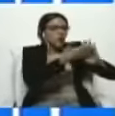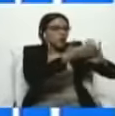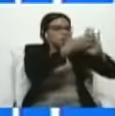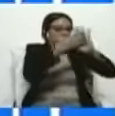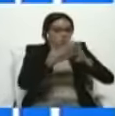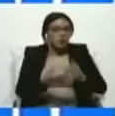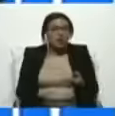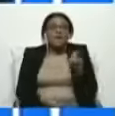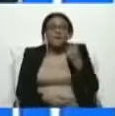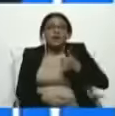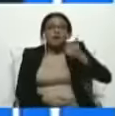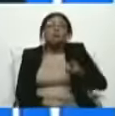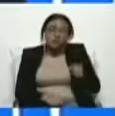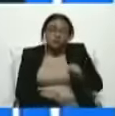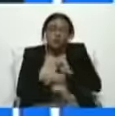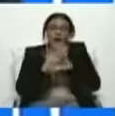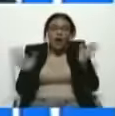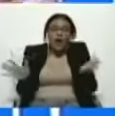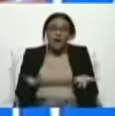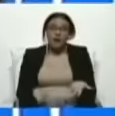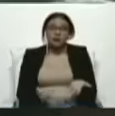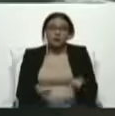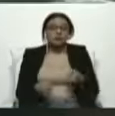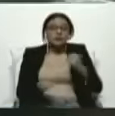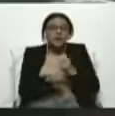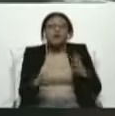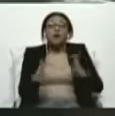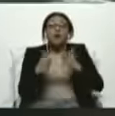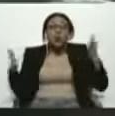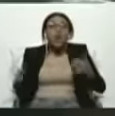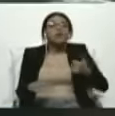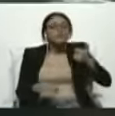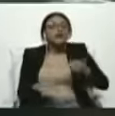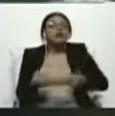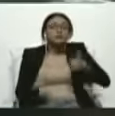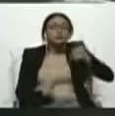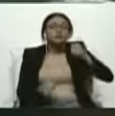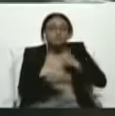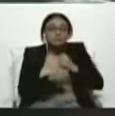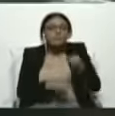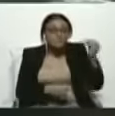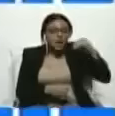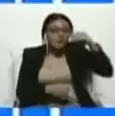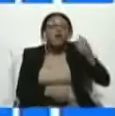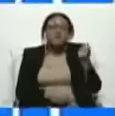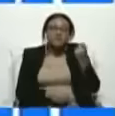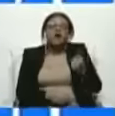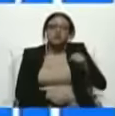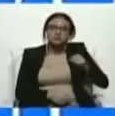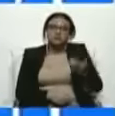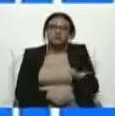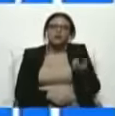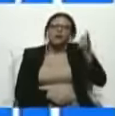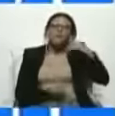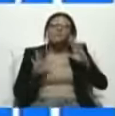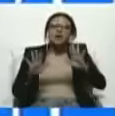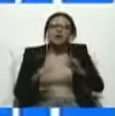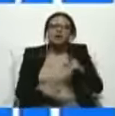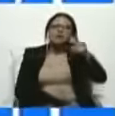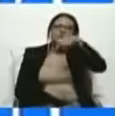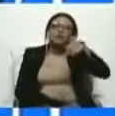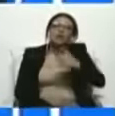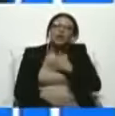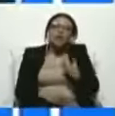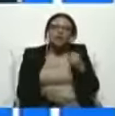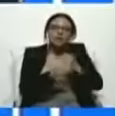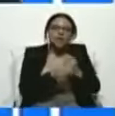Ahora la otra pregunta, Marco, es ¿qué queremos nosotros? ¿Paz o violencia? ¿Qué queremos?